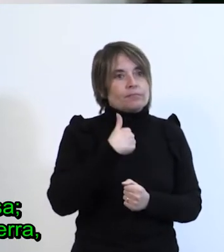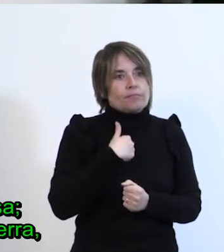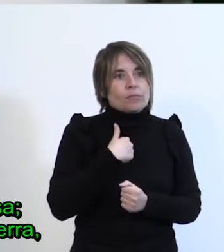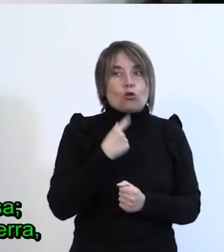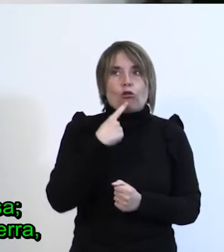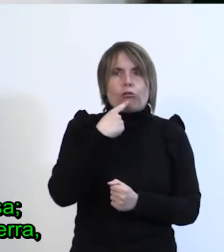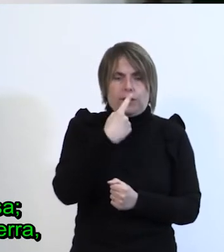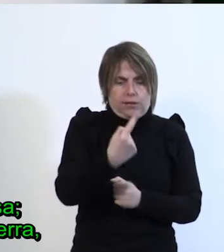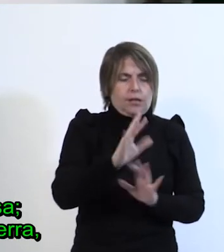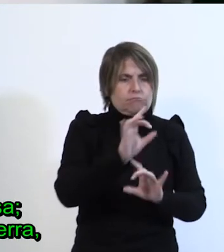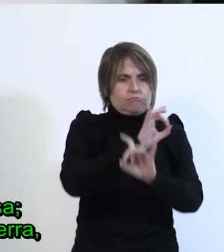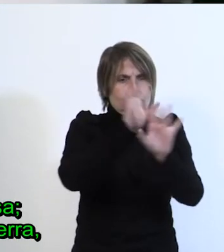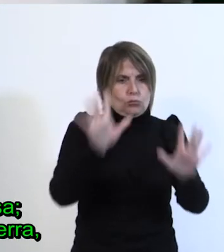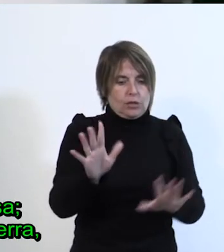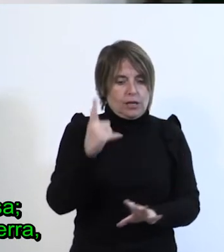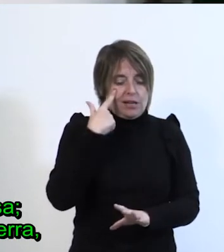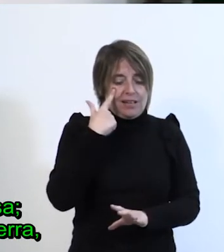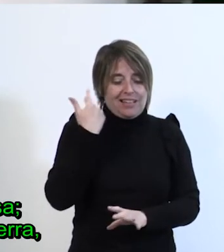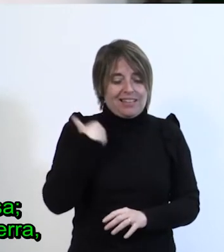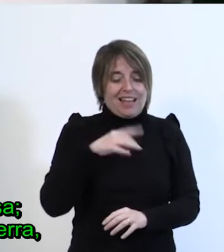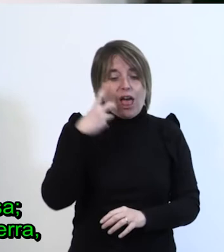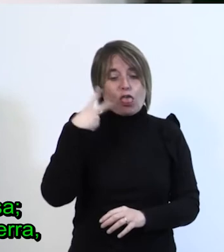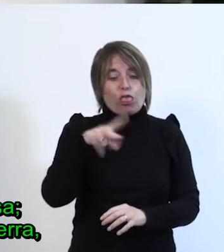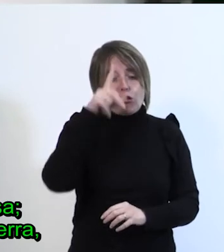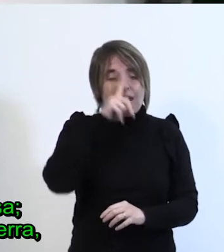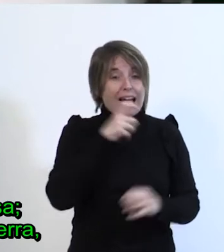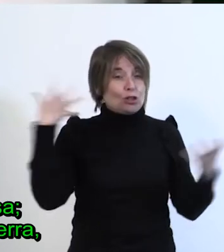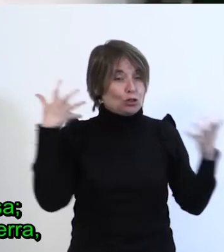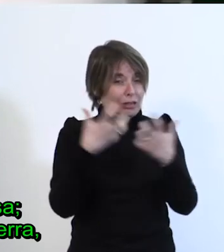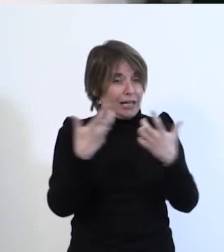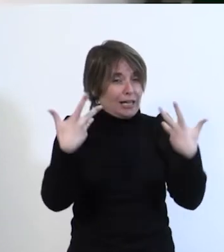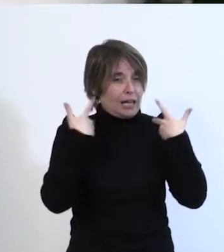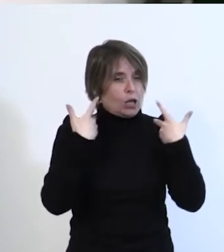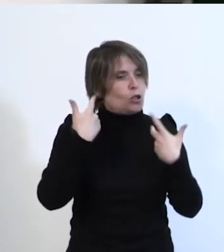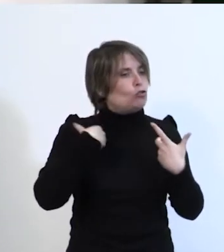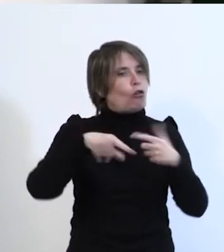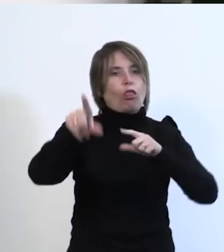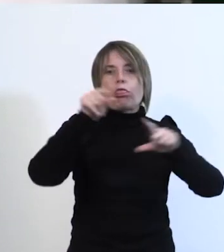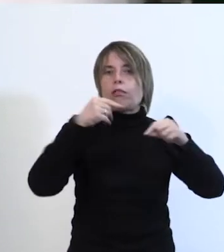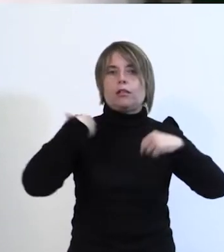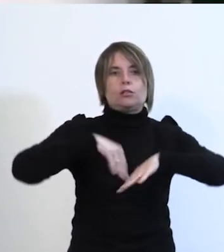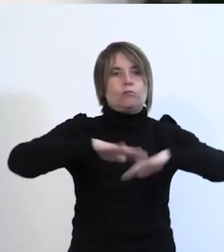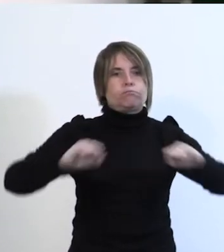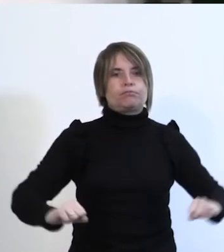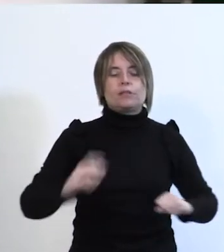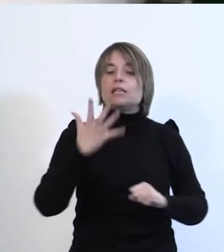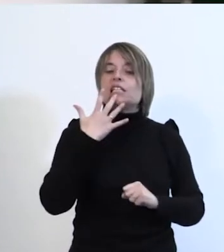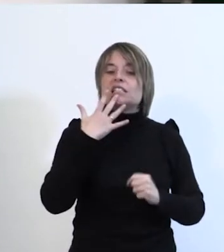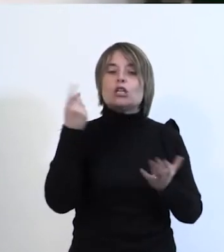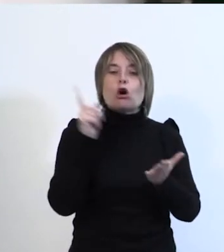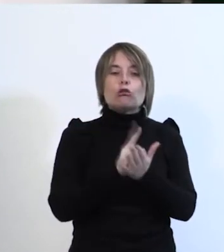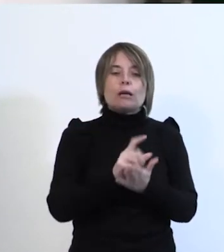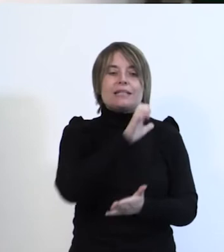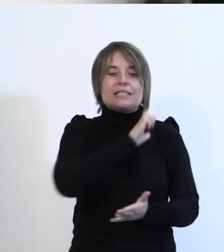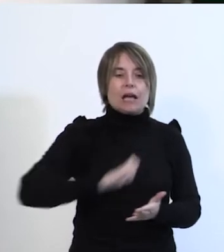en esto quiero decirles una cosa. Después de vivir casi 12 años de guerra, he tomado una decisión. Si vuelve a